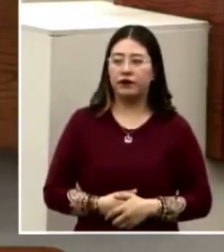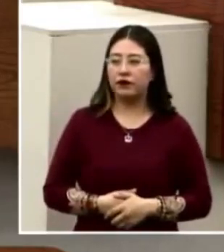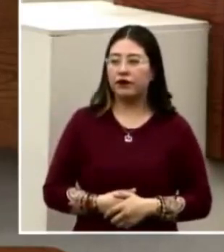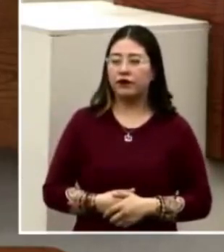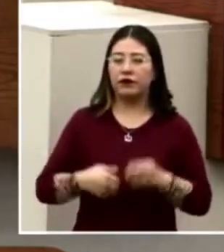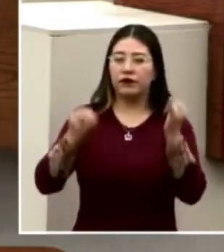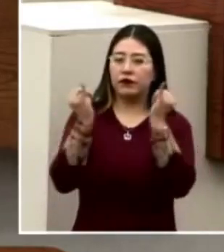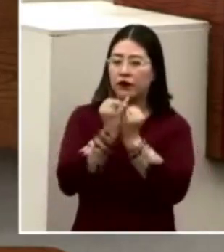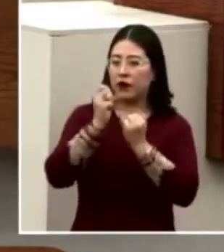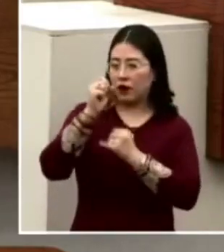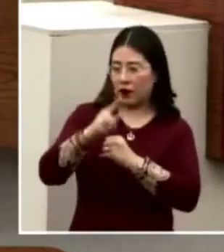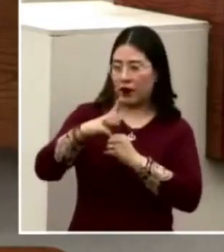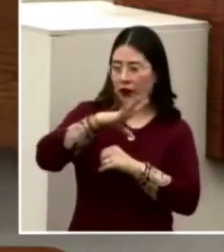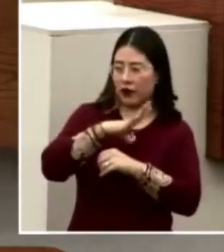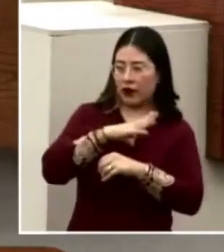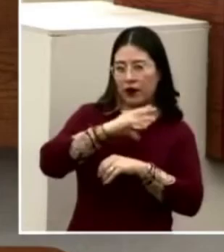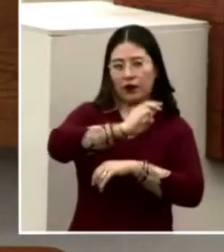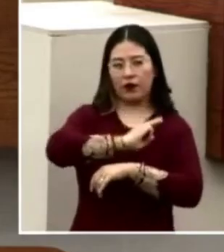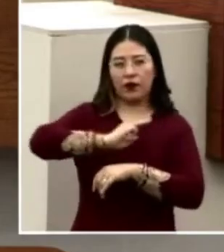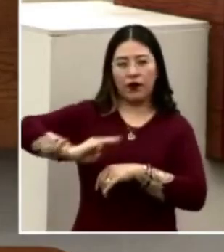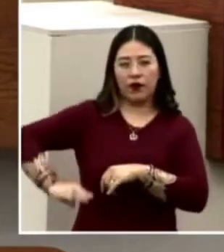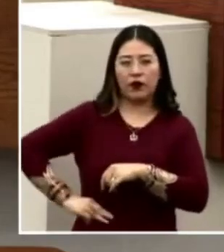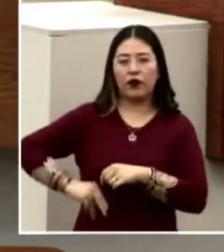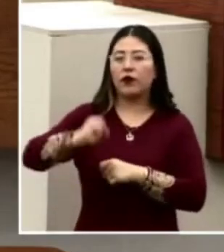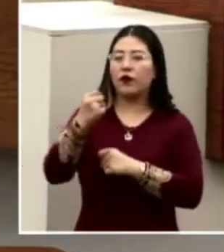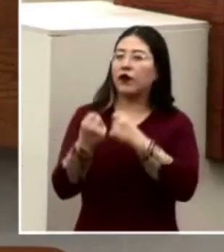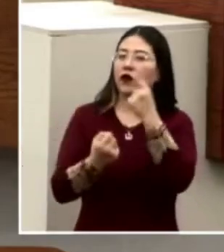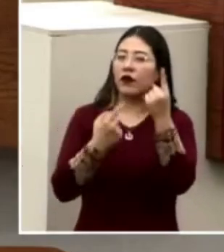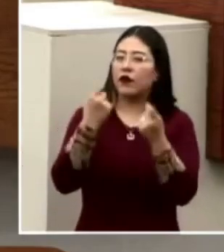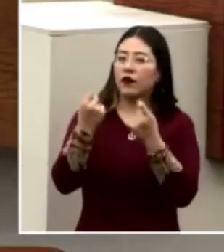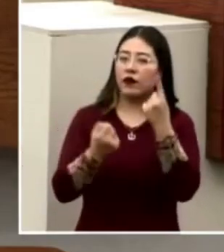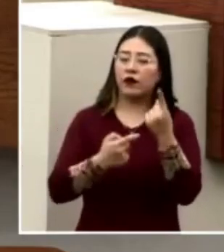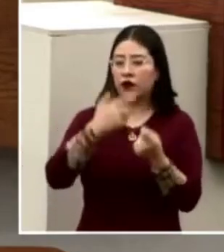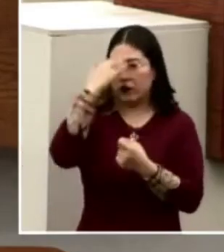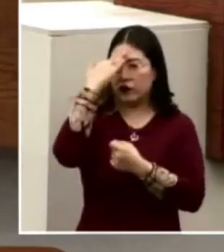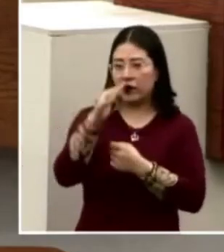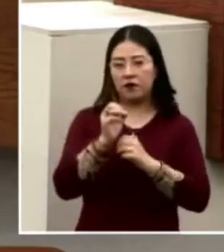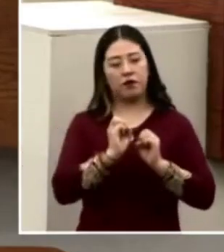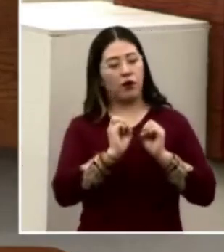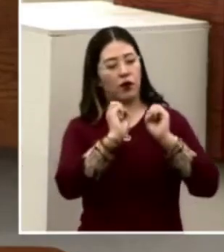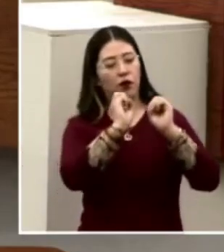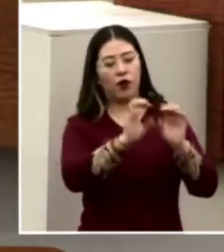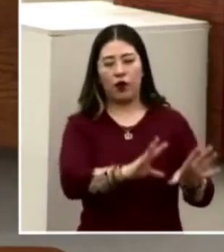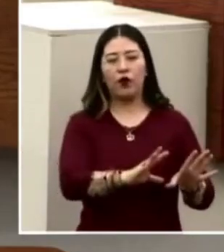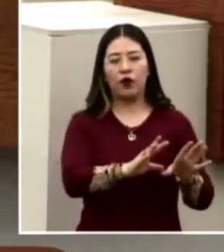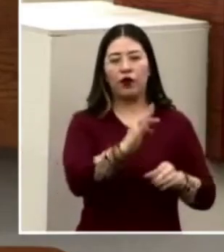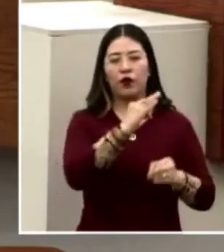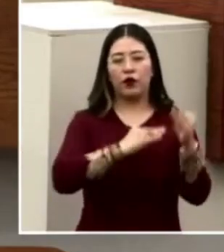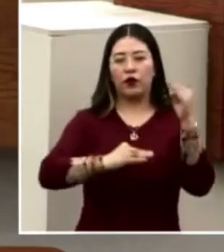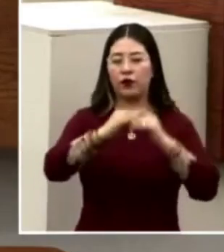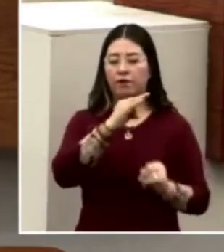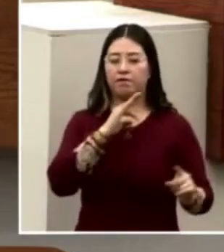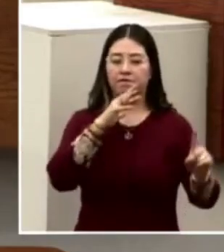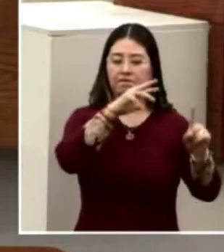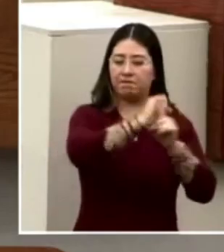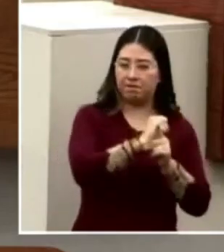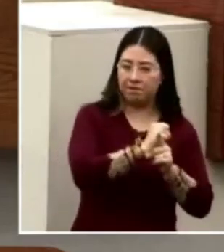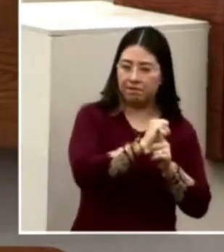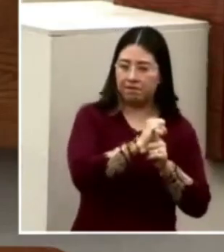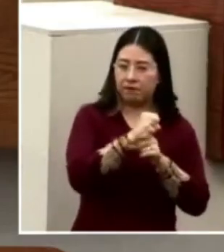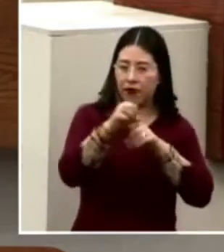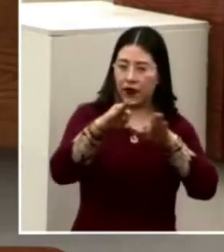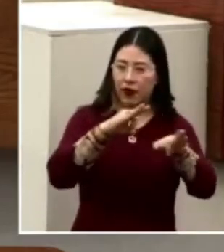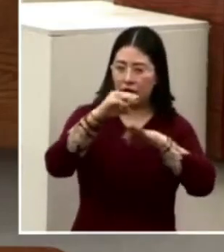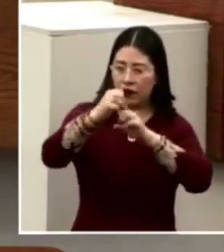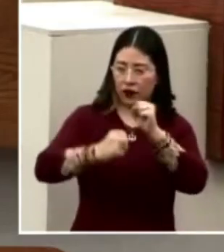hay municipios en los cuales pues se abandonó la prestación de la tarea